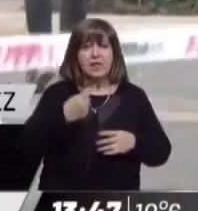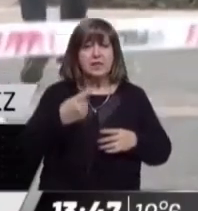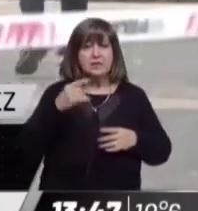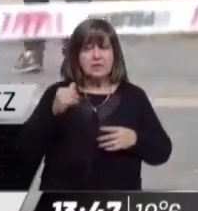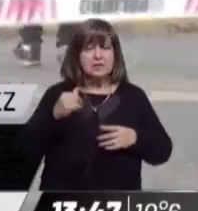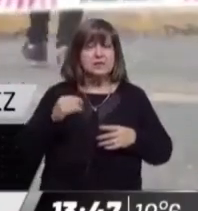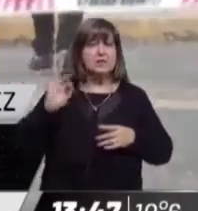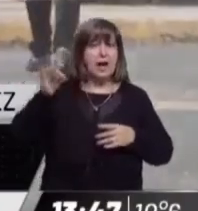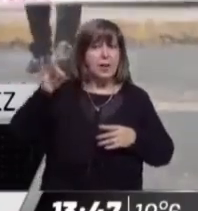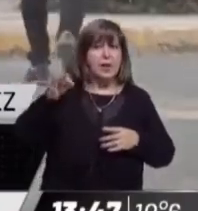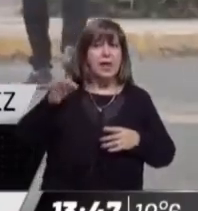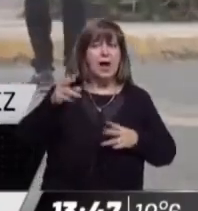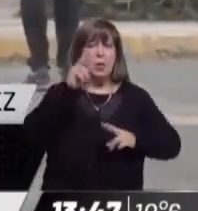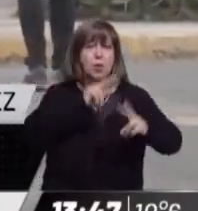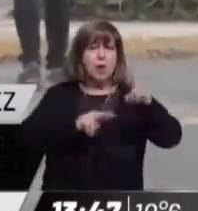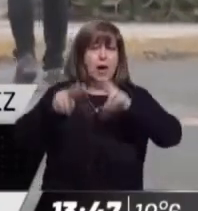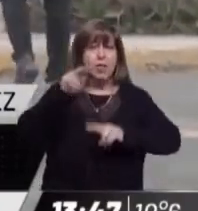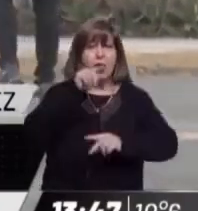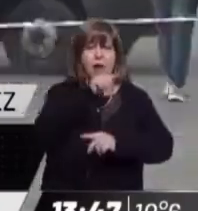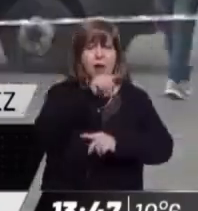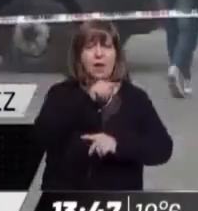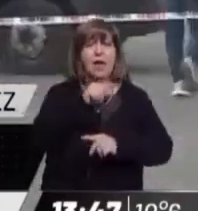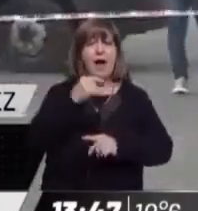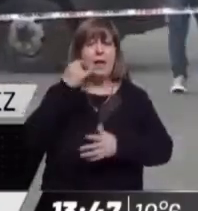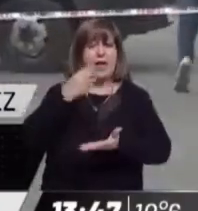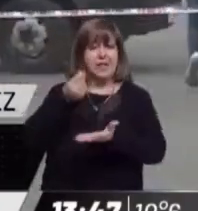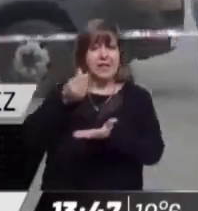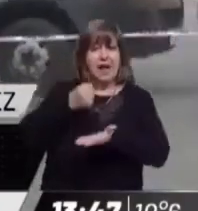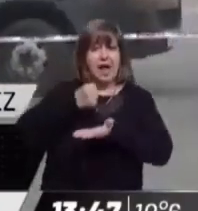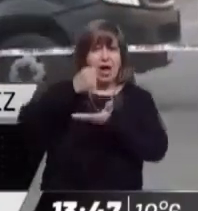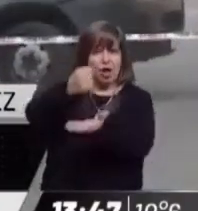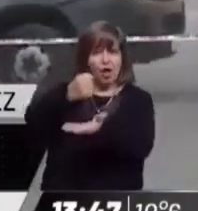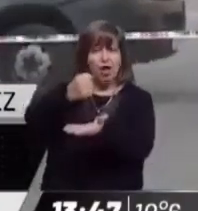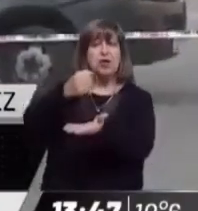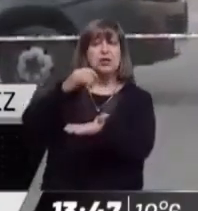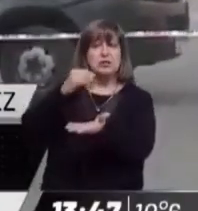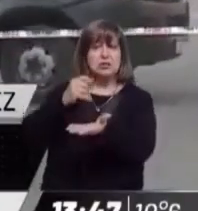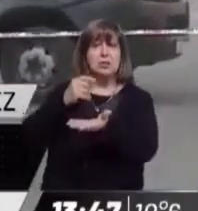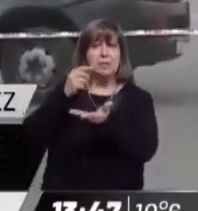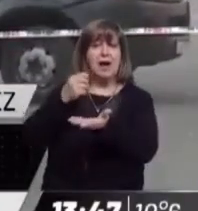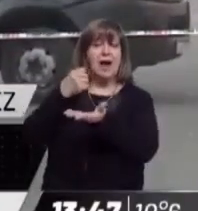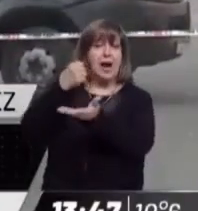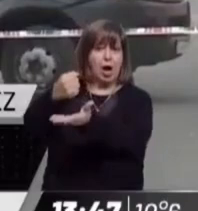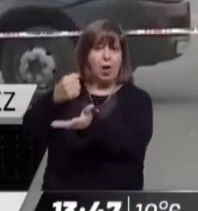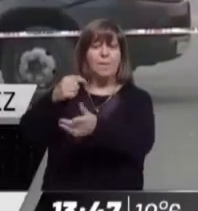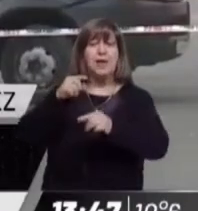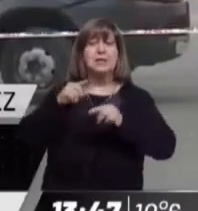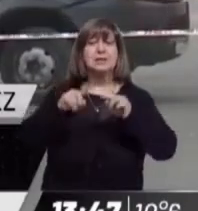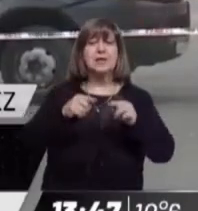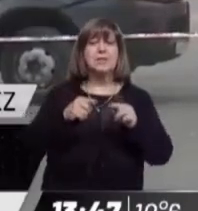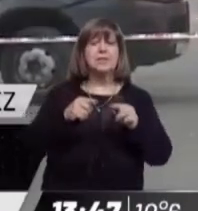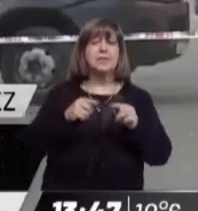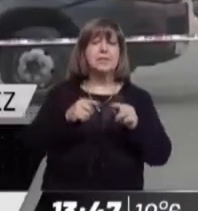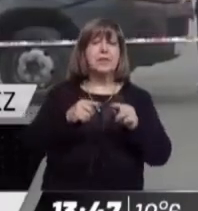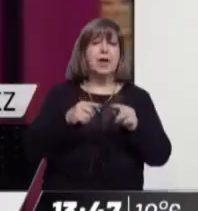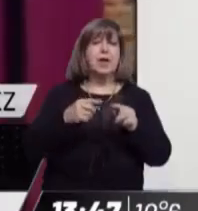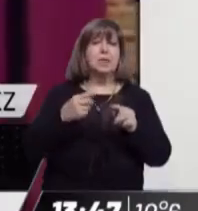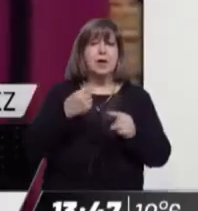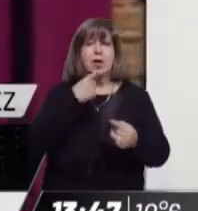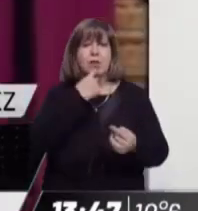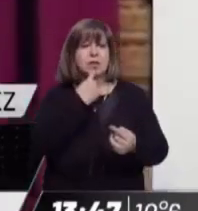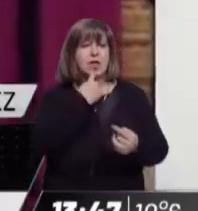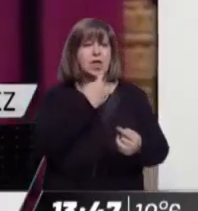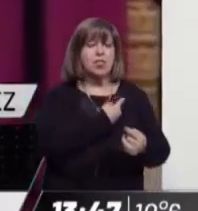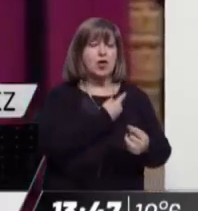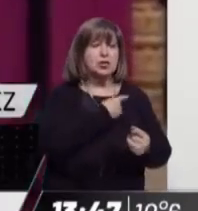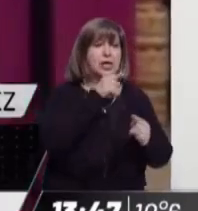intensamente buscado. Además, ustedes recordarán que había una recompensa para dar con su paradero. Pero bueno, después de varios indicios que tenía